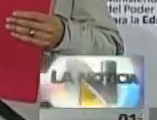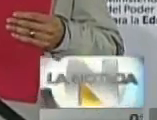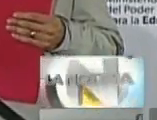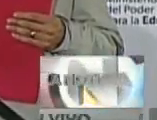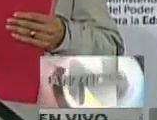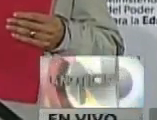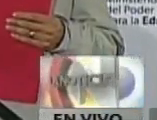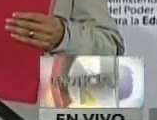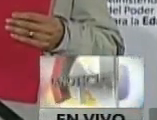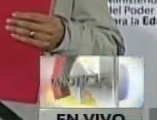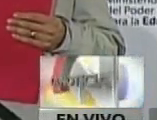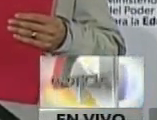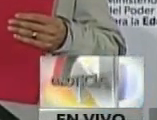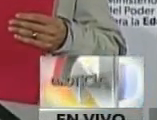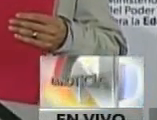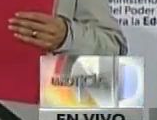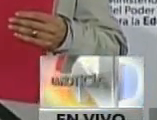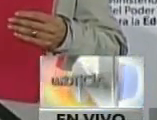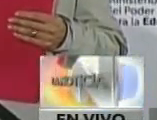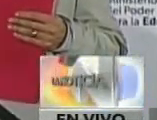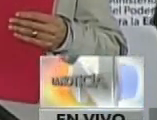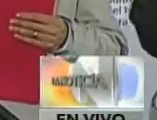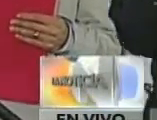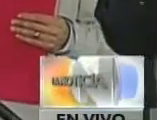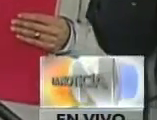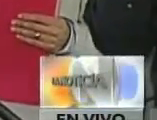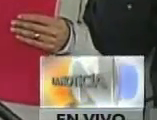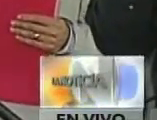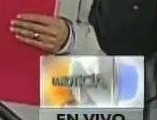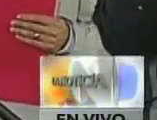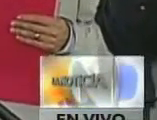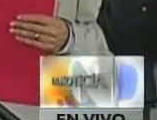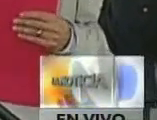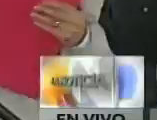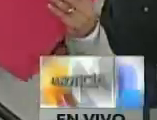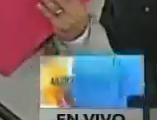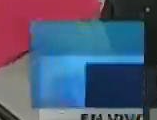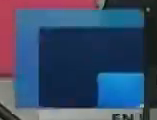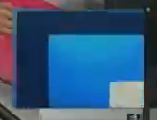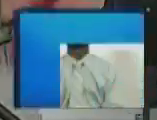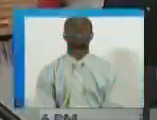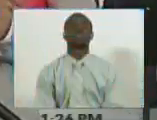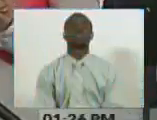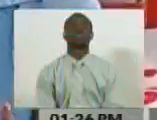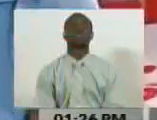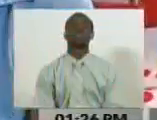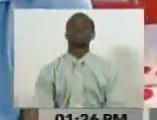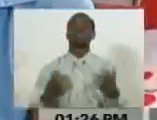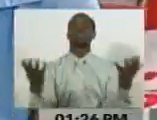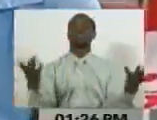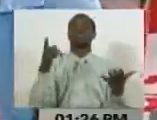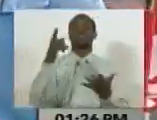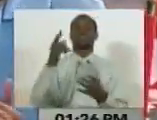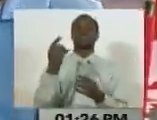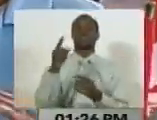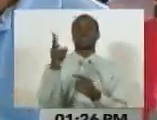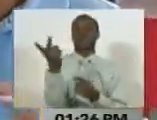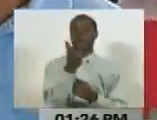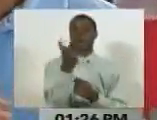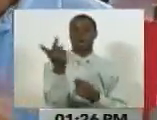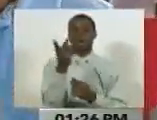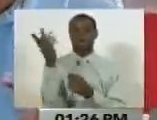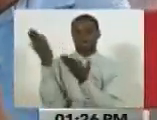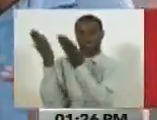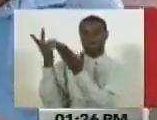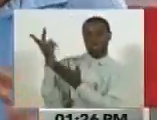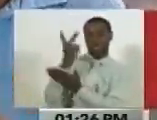esta muchacha estudiante de cuarto año y a este muchacho estudiante de tercer año, cantantes y declamadores que han surgido